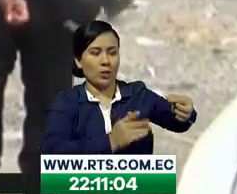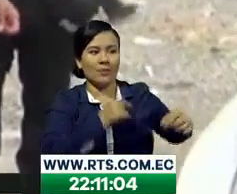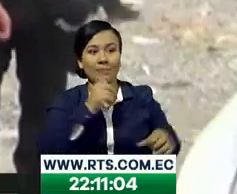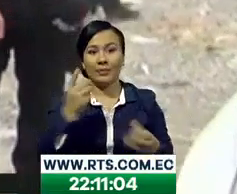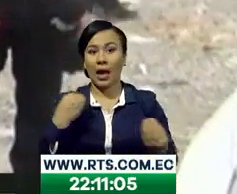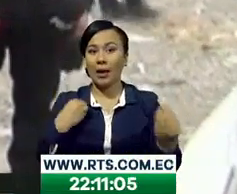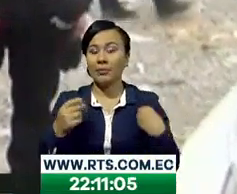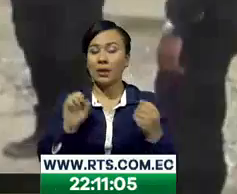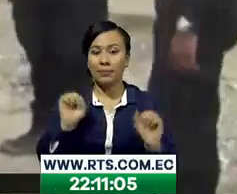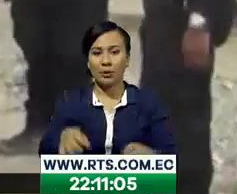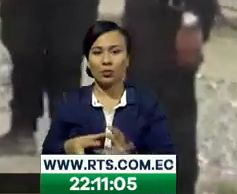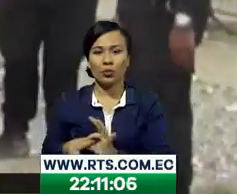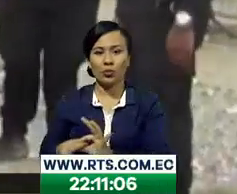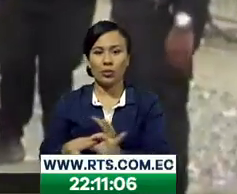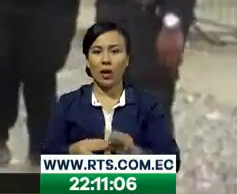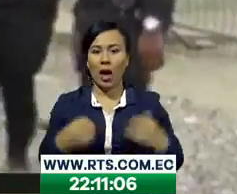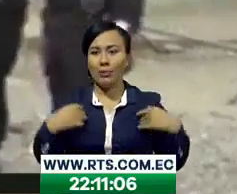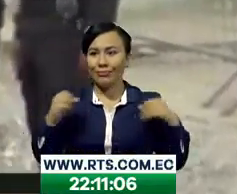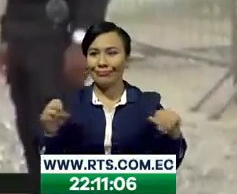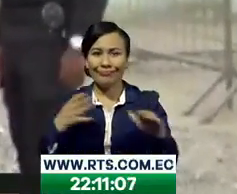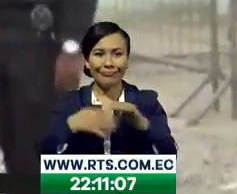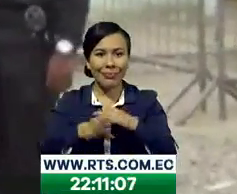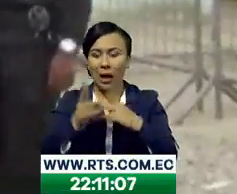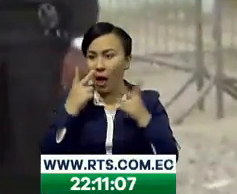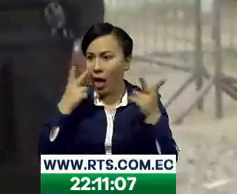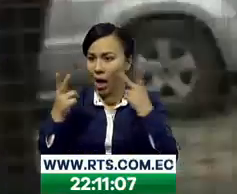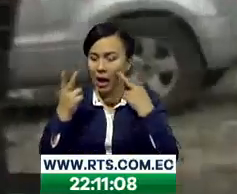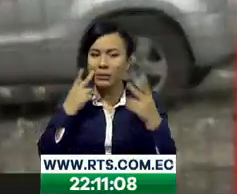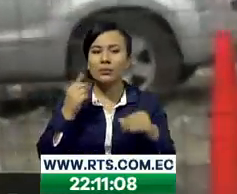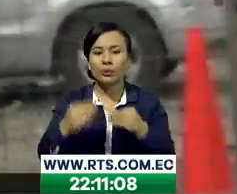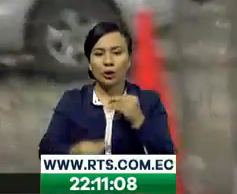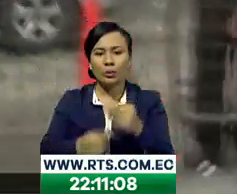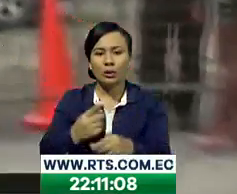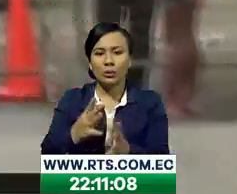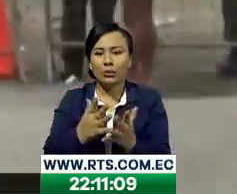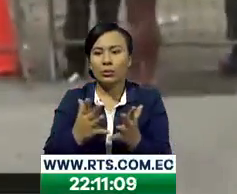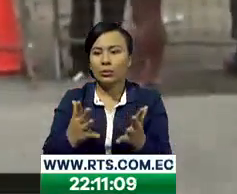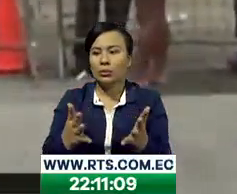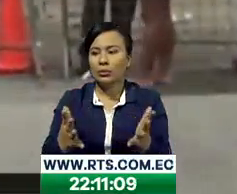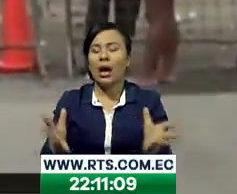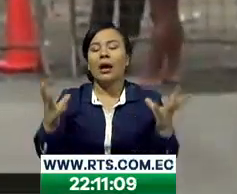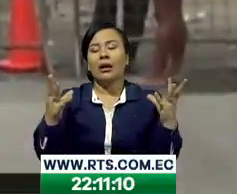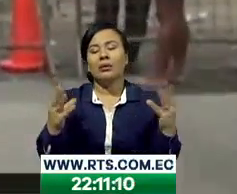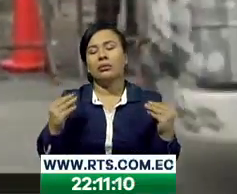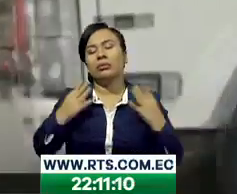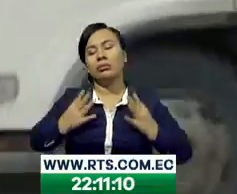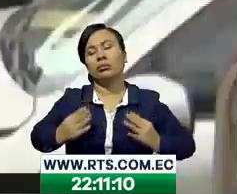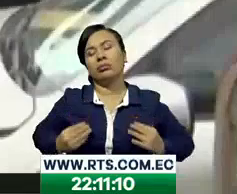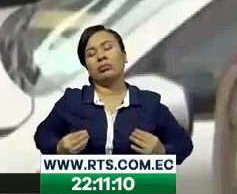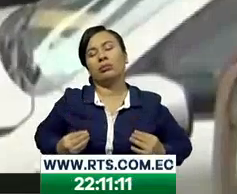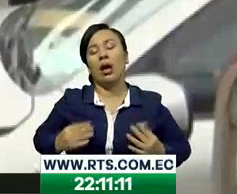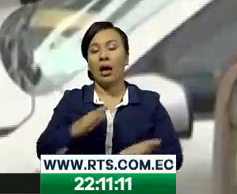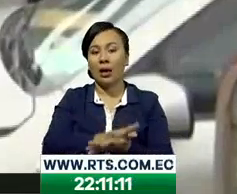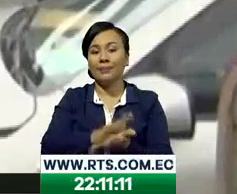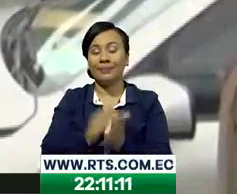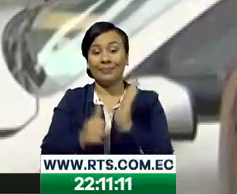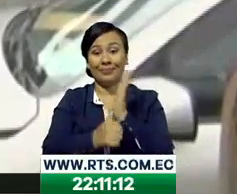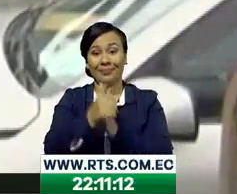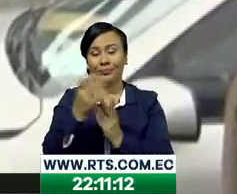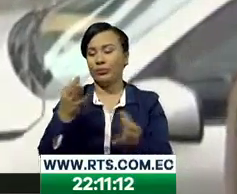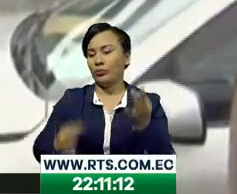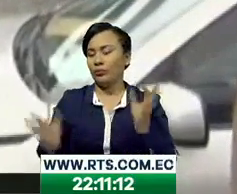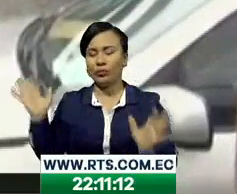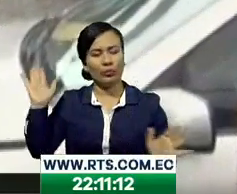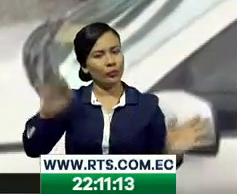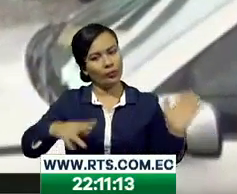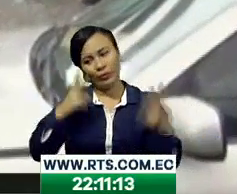policía recuperaron las instalaciones carcelarias y el ambiente poco a poco volvió a la calma. Autoridades del Ministerio de Justicia llegaron para constatar